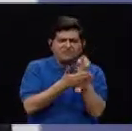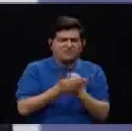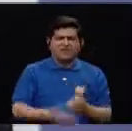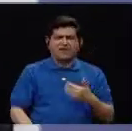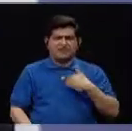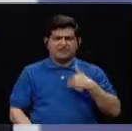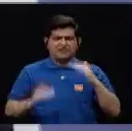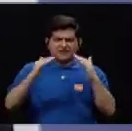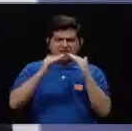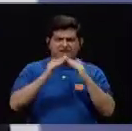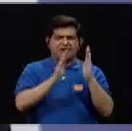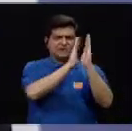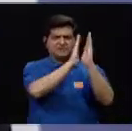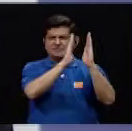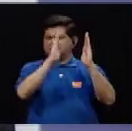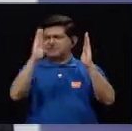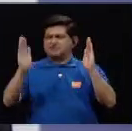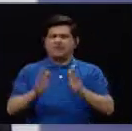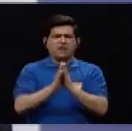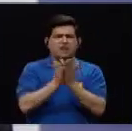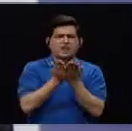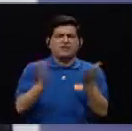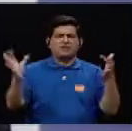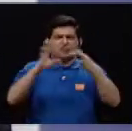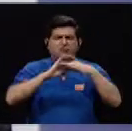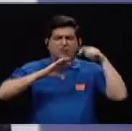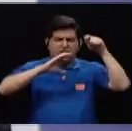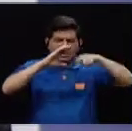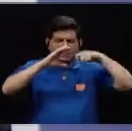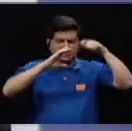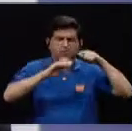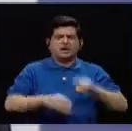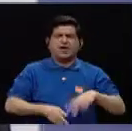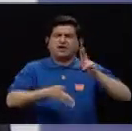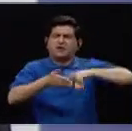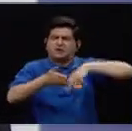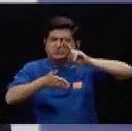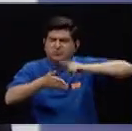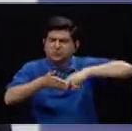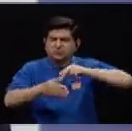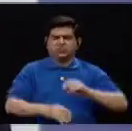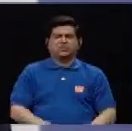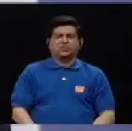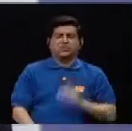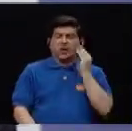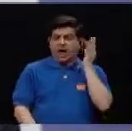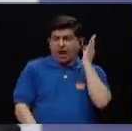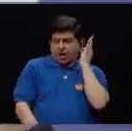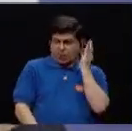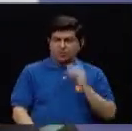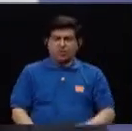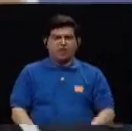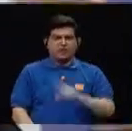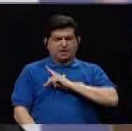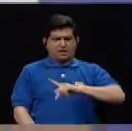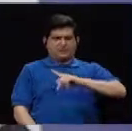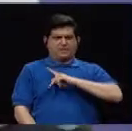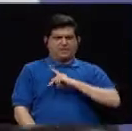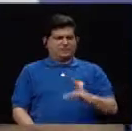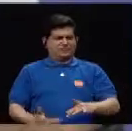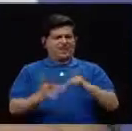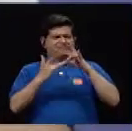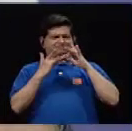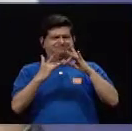de tener en mi casa una biblioteca llena de libros de cine, de libros de pintura. Mi abuela con una personalidad